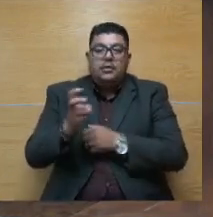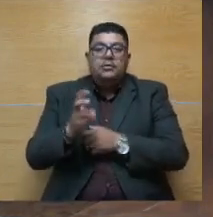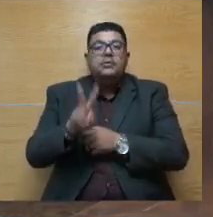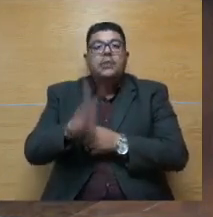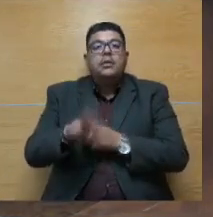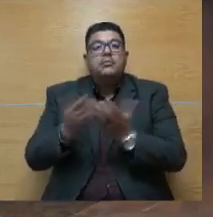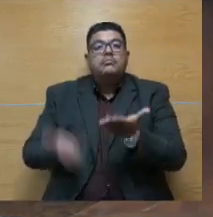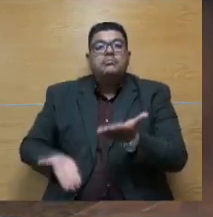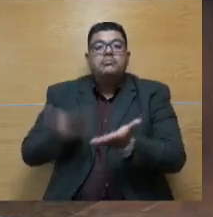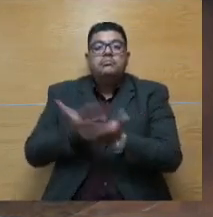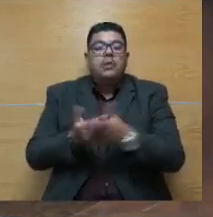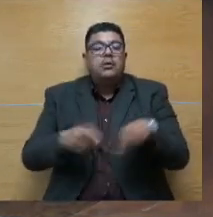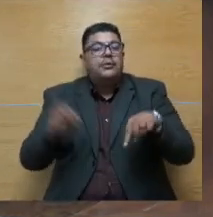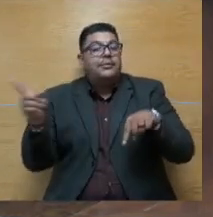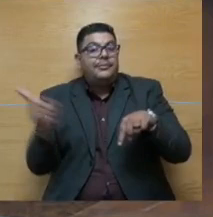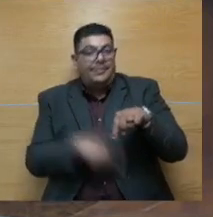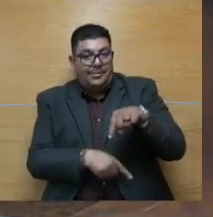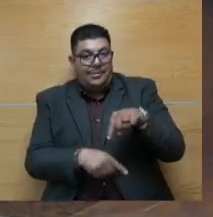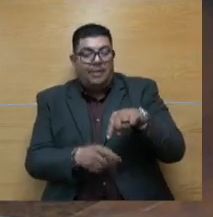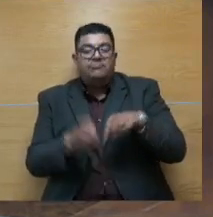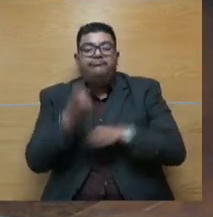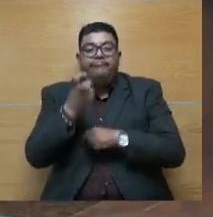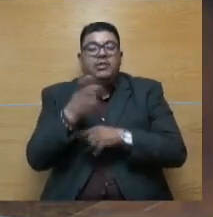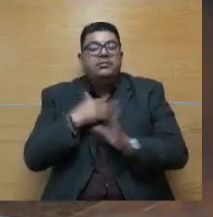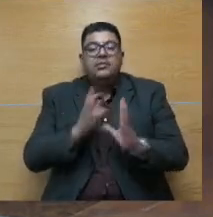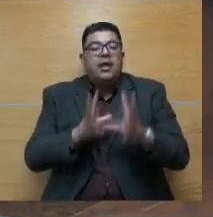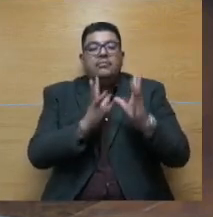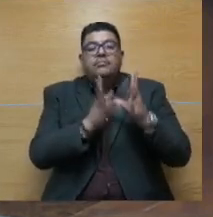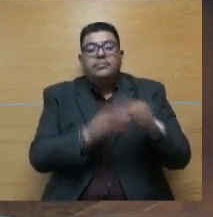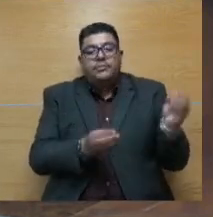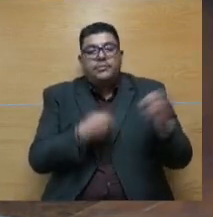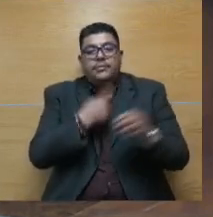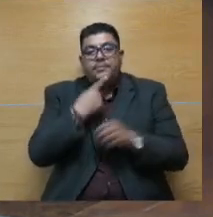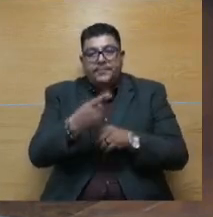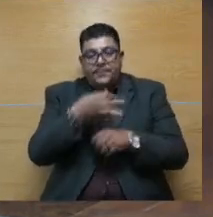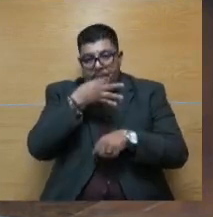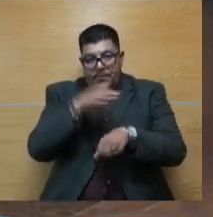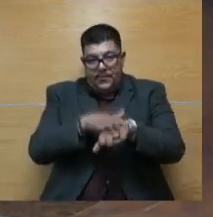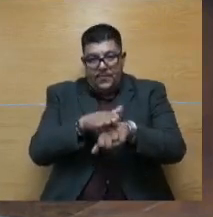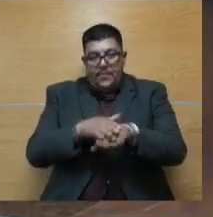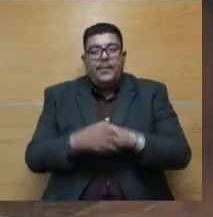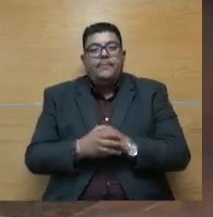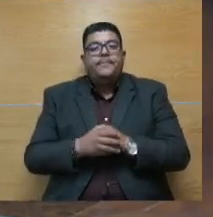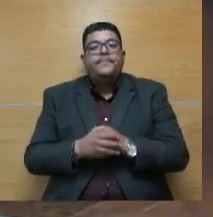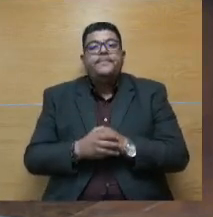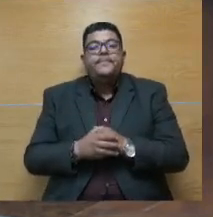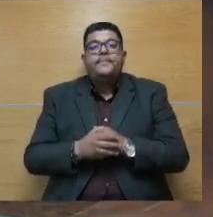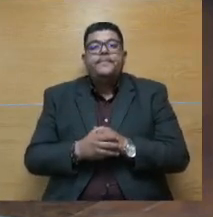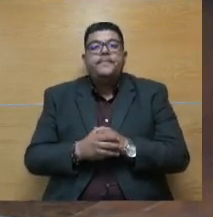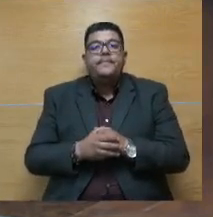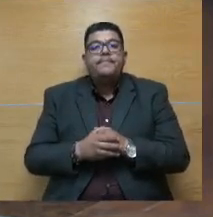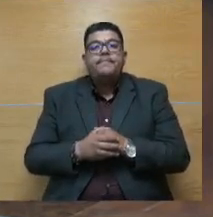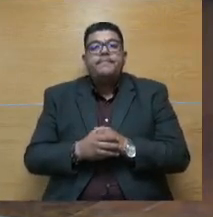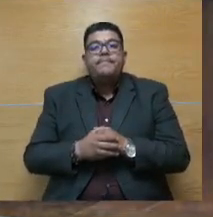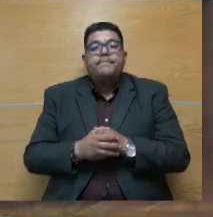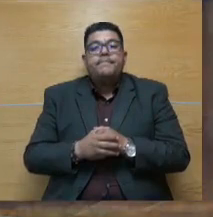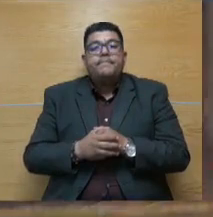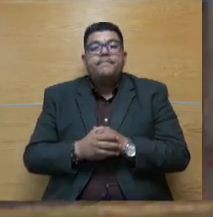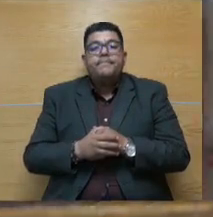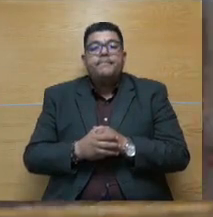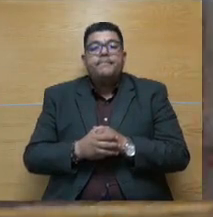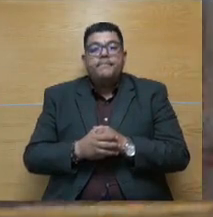propone revocar la resolución impugnada para los efectos precisados en la misma es la cuenta Muchas gracias